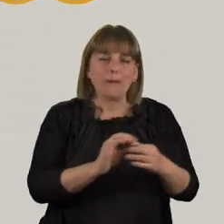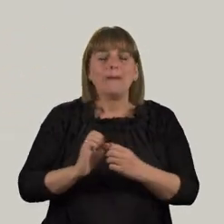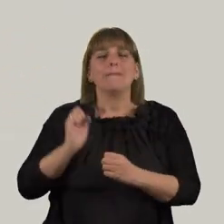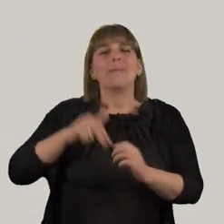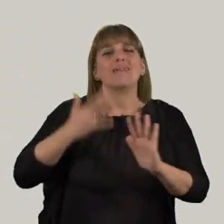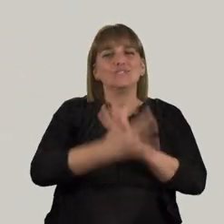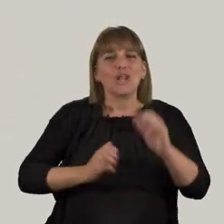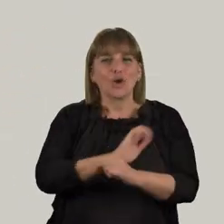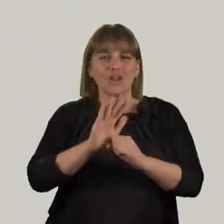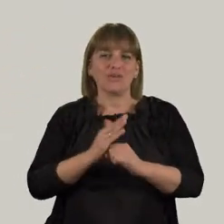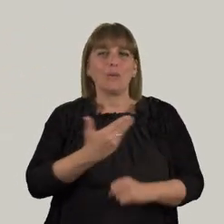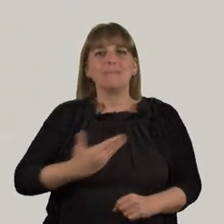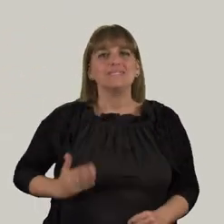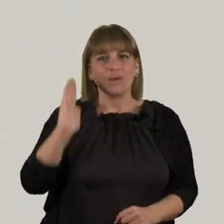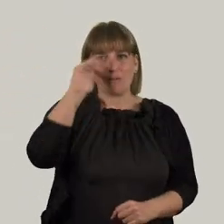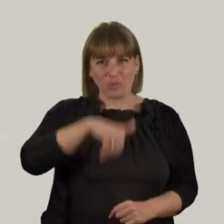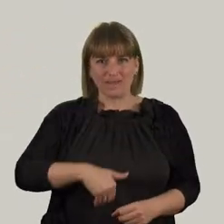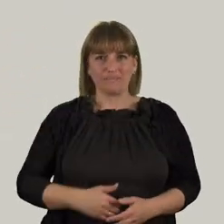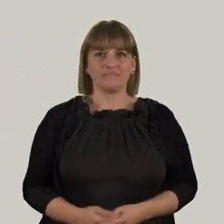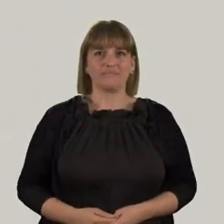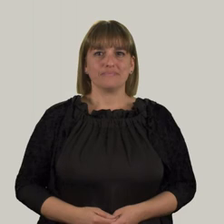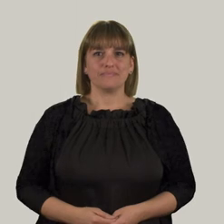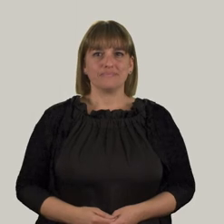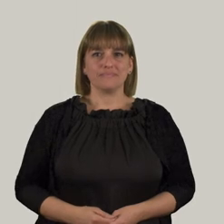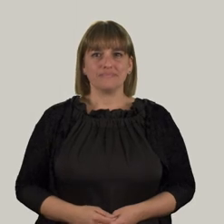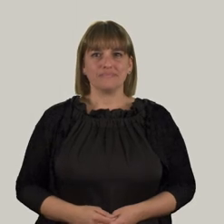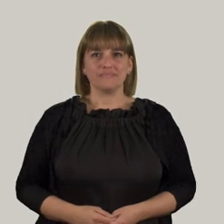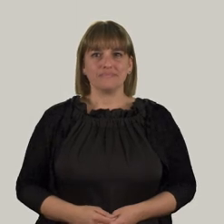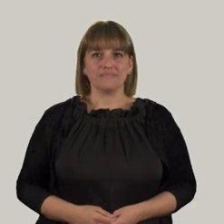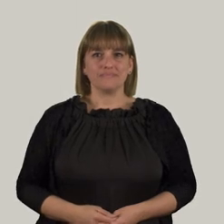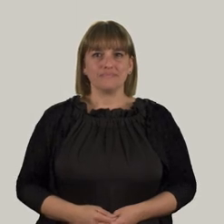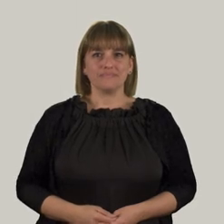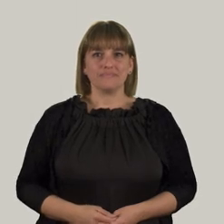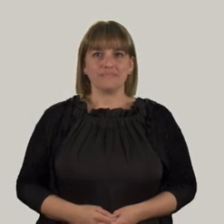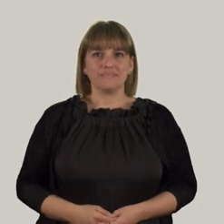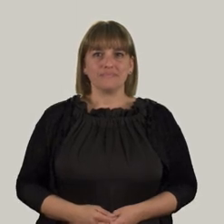entre todos. Plan Nacional Coronavirus. Presidencia de la República. ANDE.